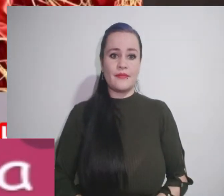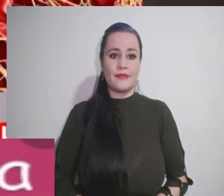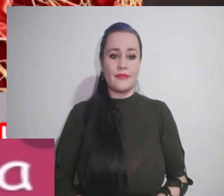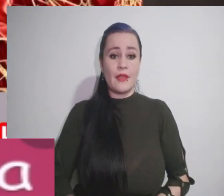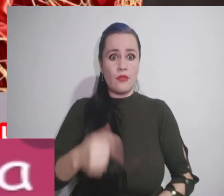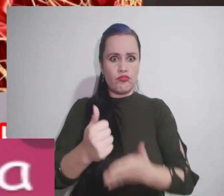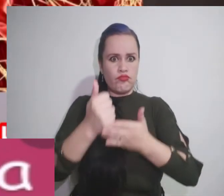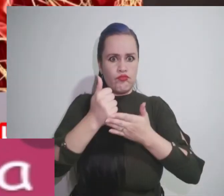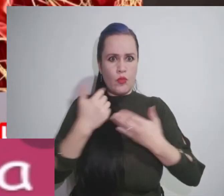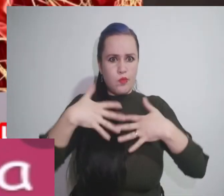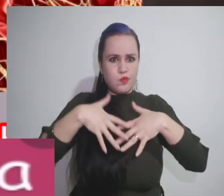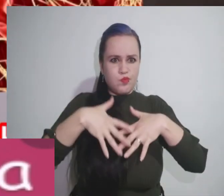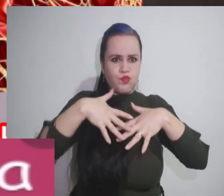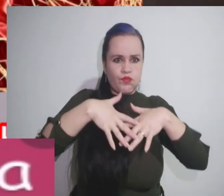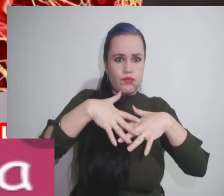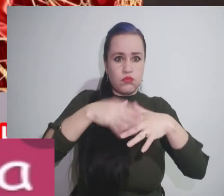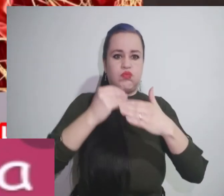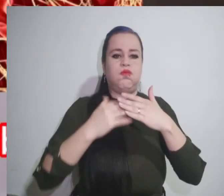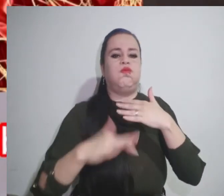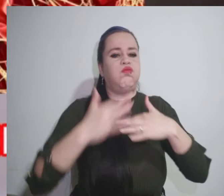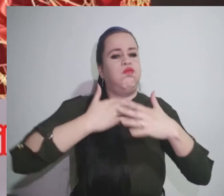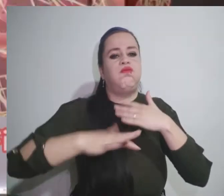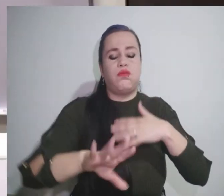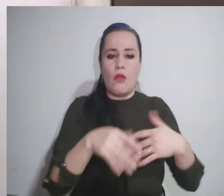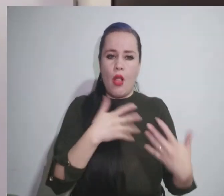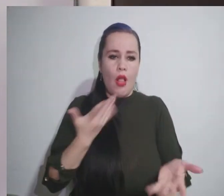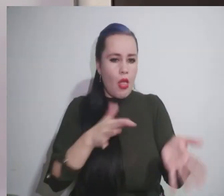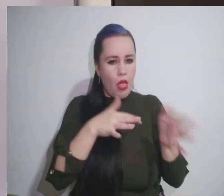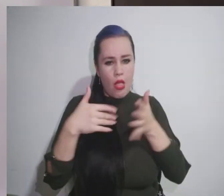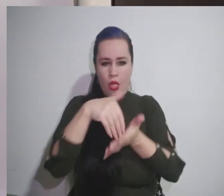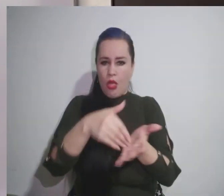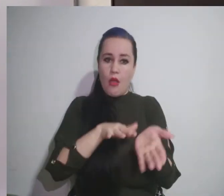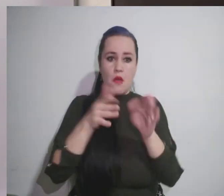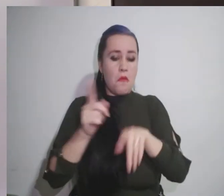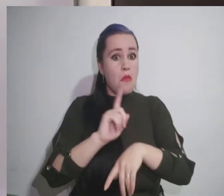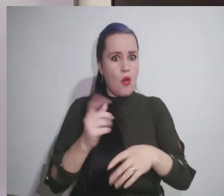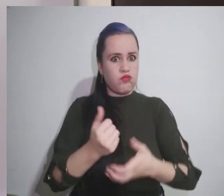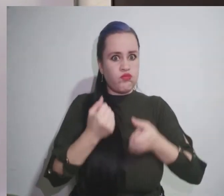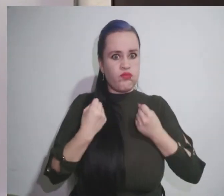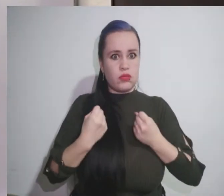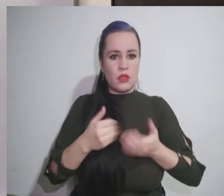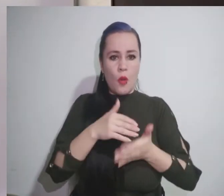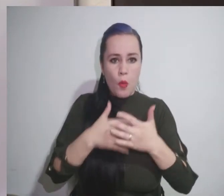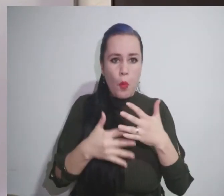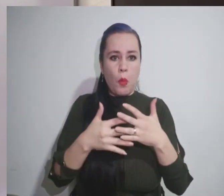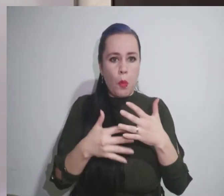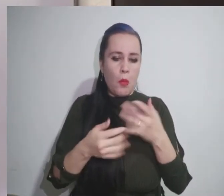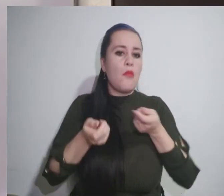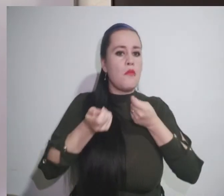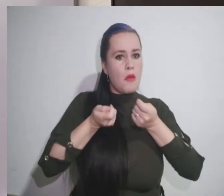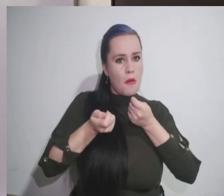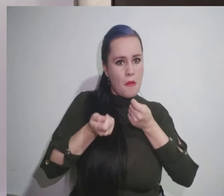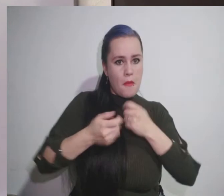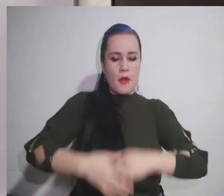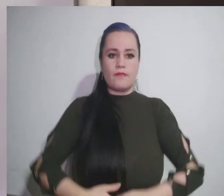una red para evitar el sangrado de los vasos sanguíneos. Todas las proteínas tienen estructuras que van